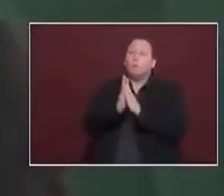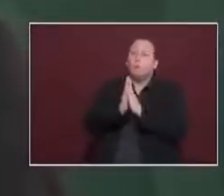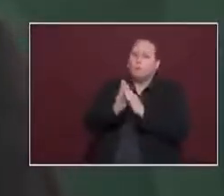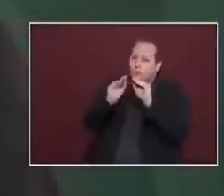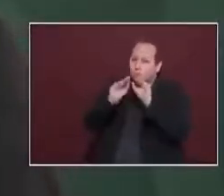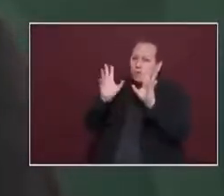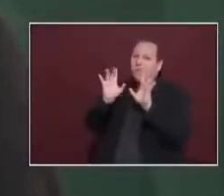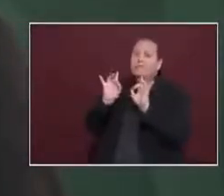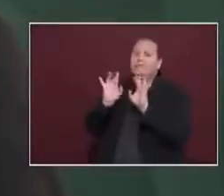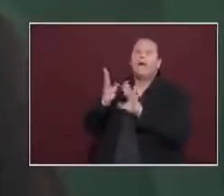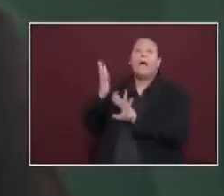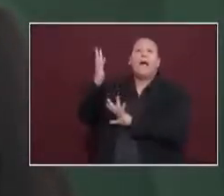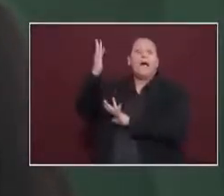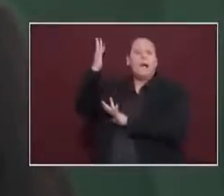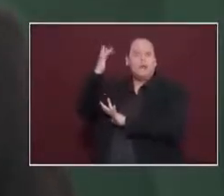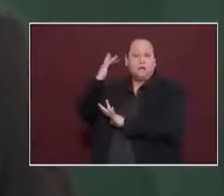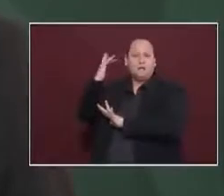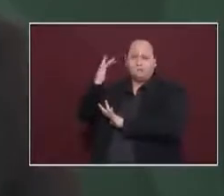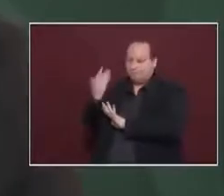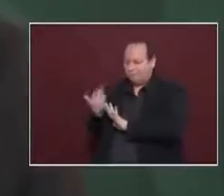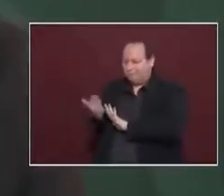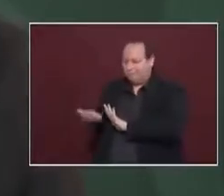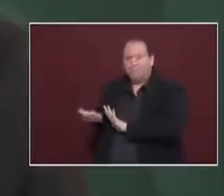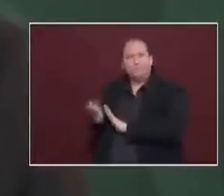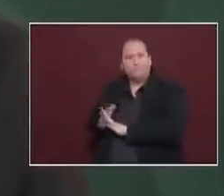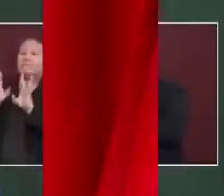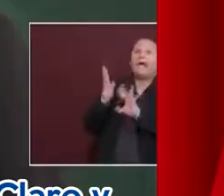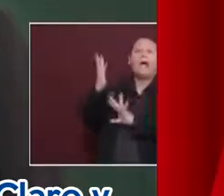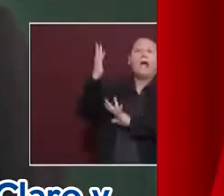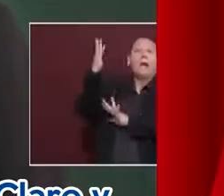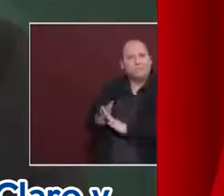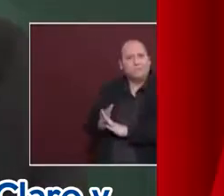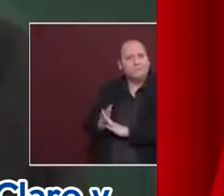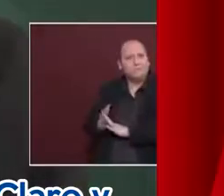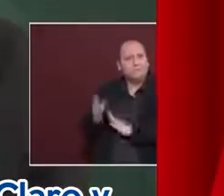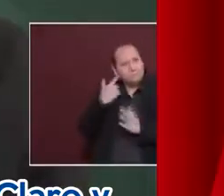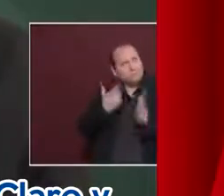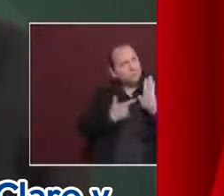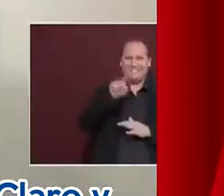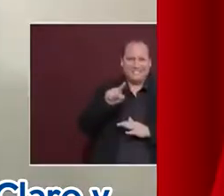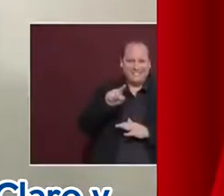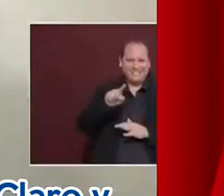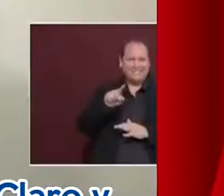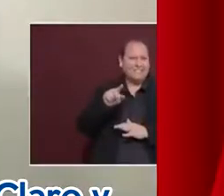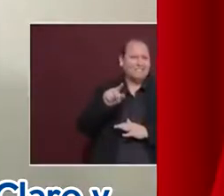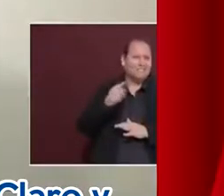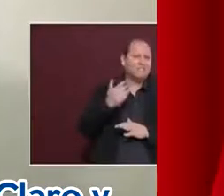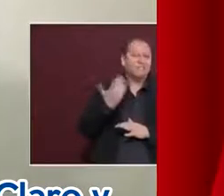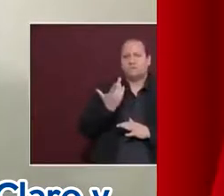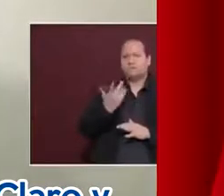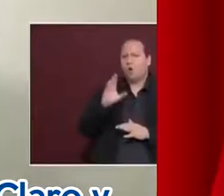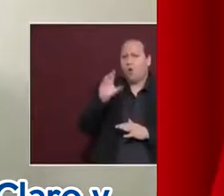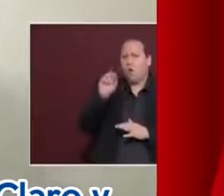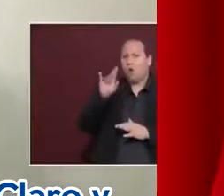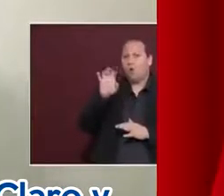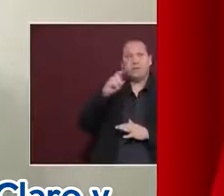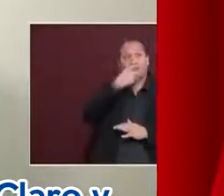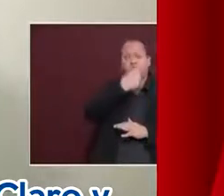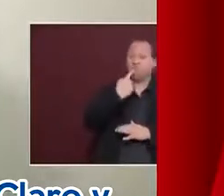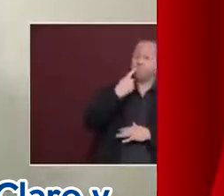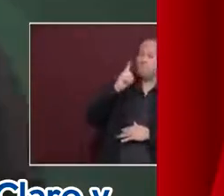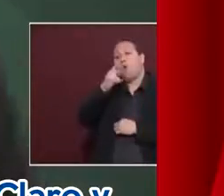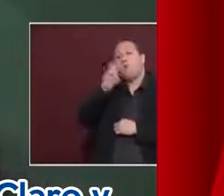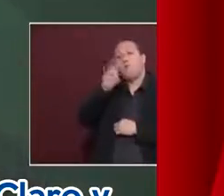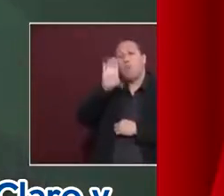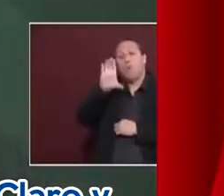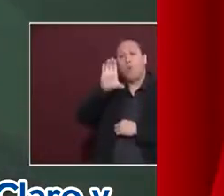Católica por los abusos y crímenes de la conquista. Pues miren, Cortés ordenó el asesinato de